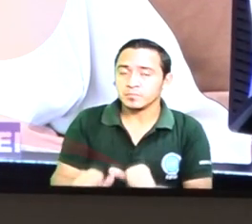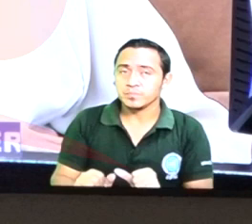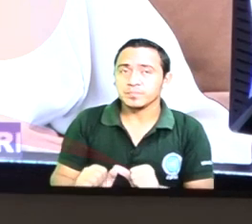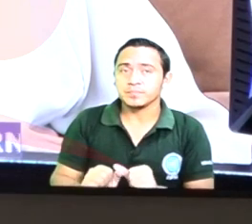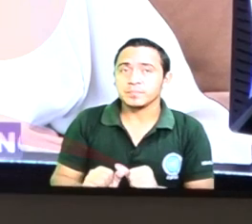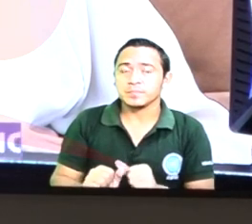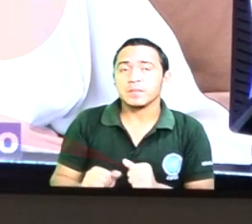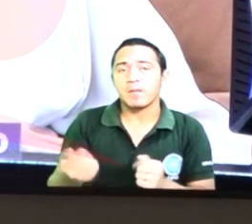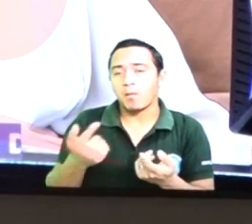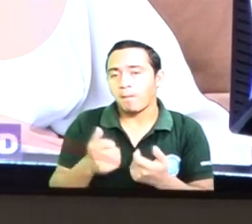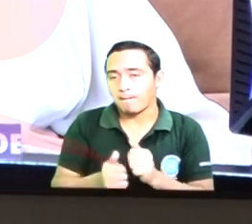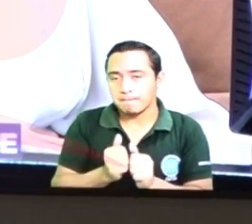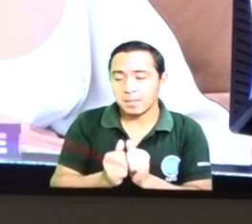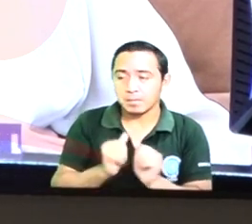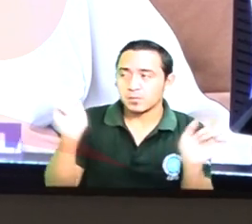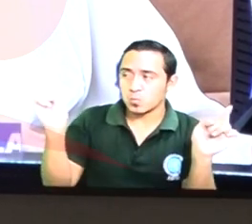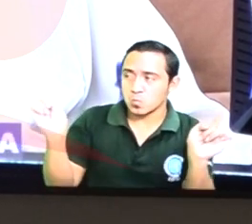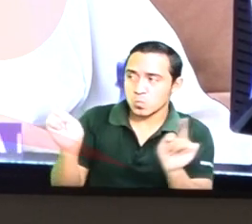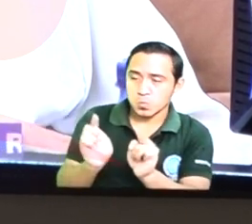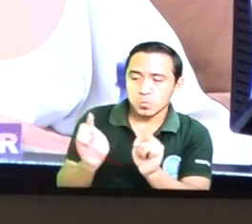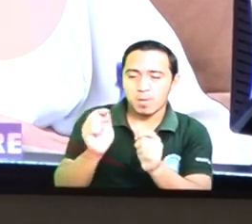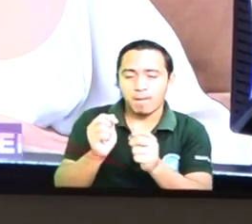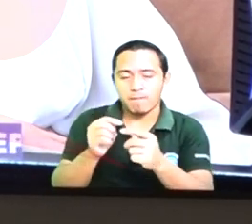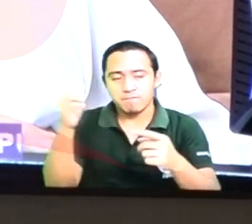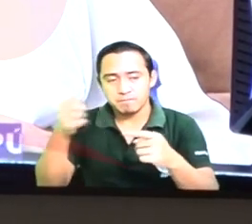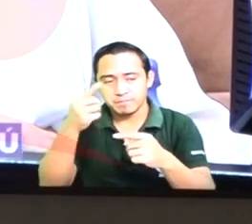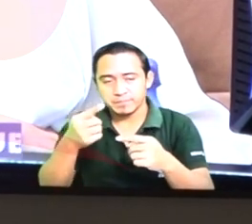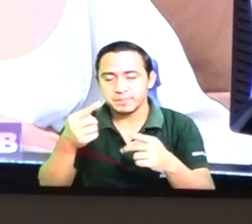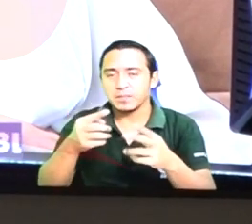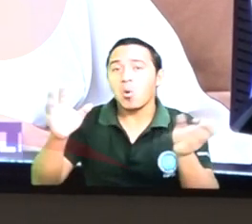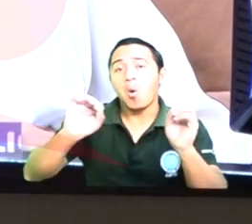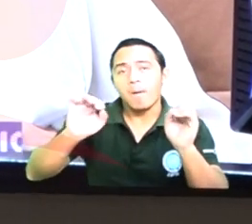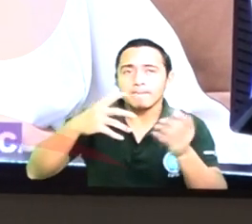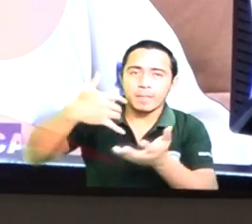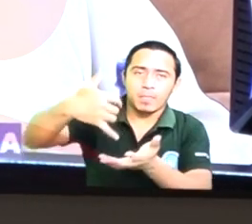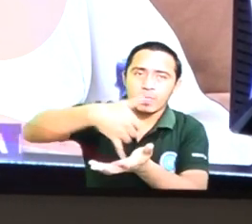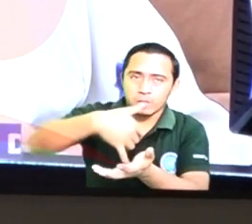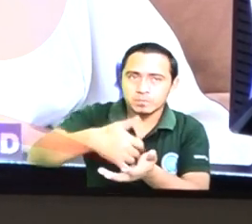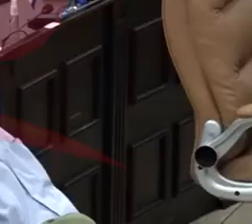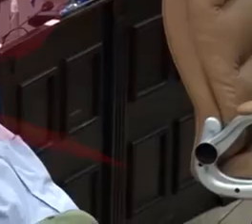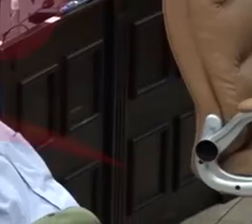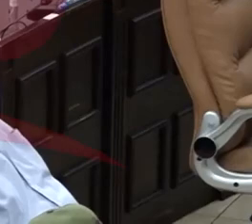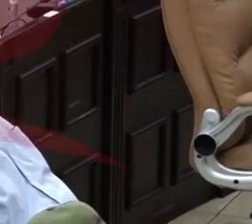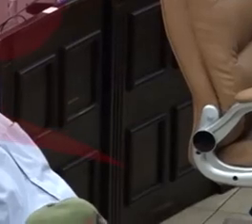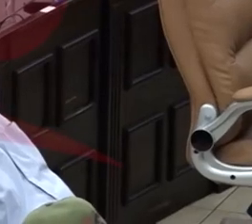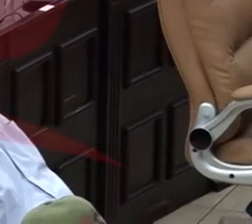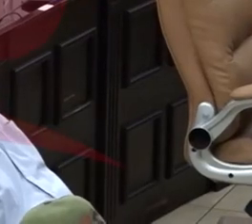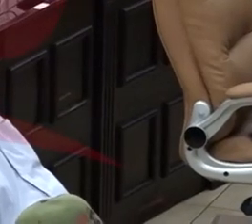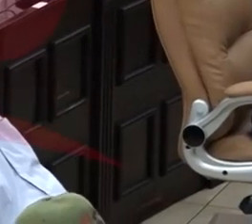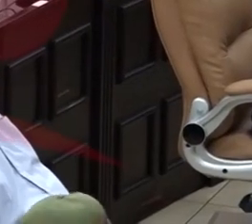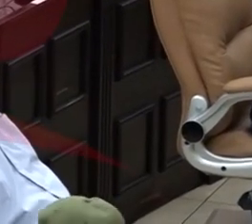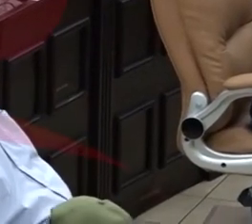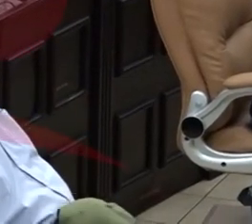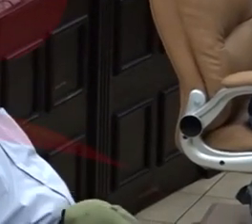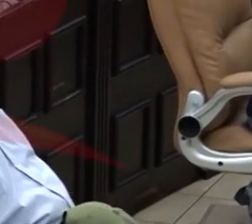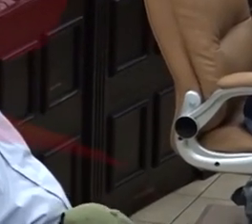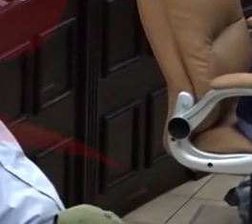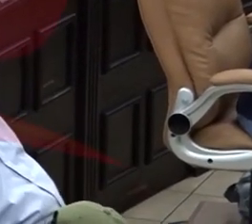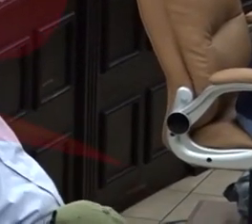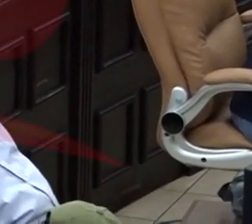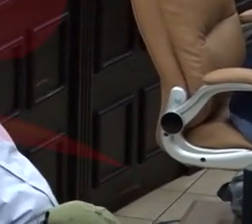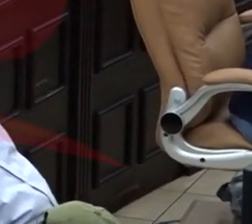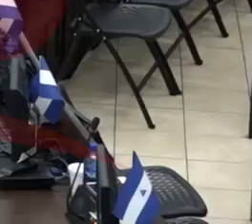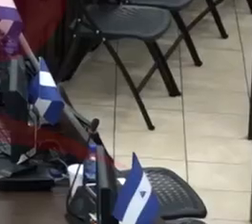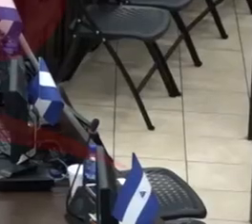para mitigar los riesgos, amenazas y distintas vulnerabilidades a las que se encuentra expuesta la